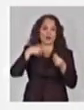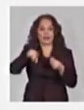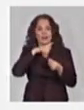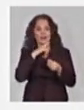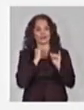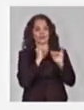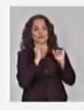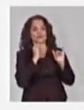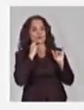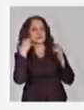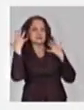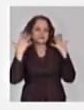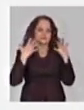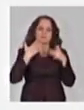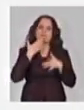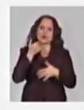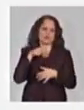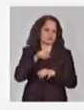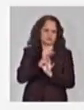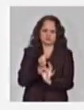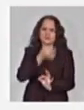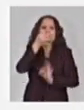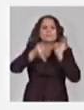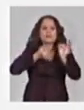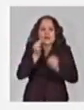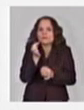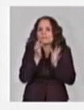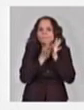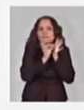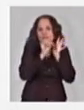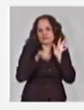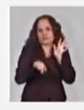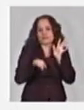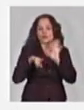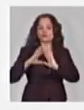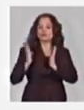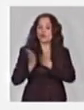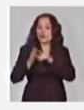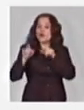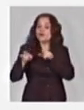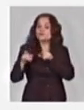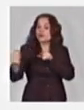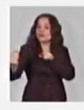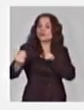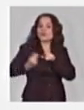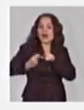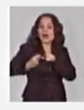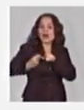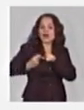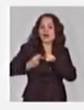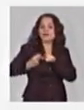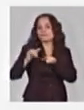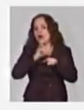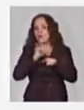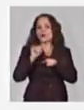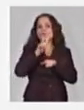de 1.528 pesos, tiene un consumo, respalda un consumo de 2.100